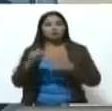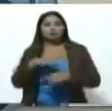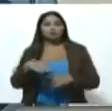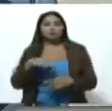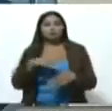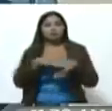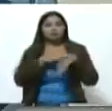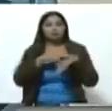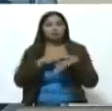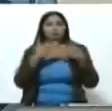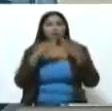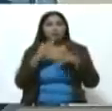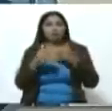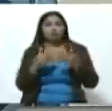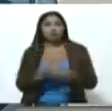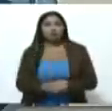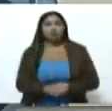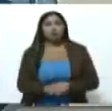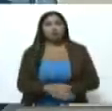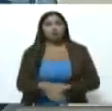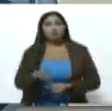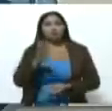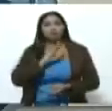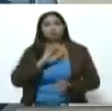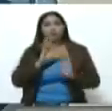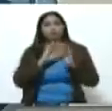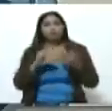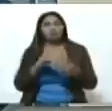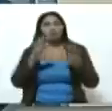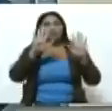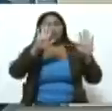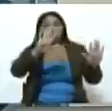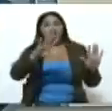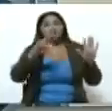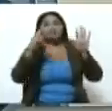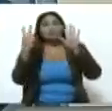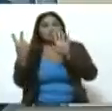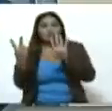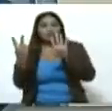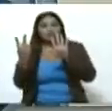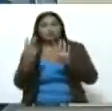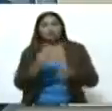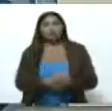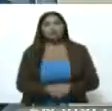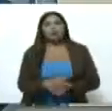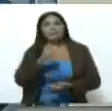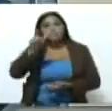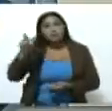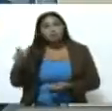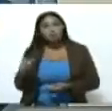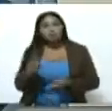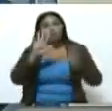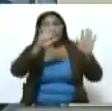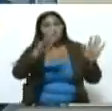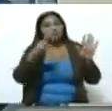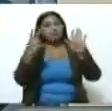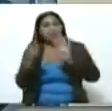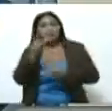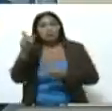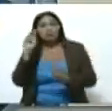Ministerio Público solicitó la condenatoria a 17 sujetos, a 17 personas